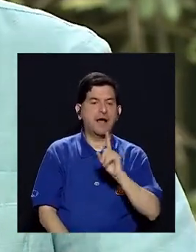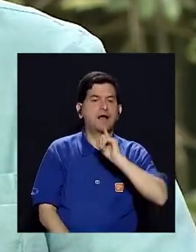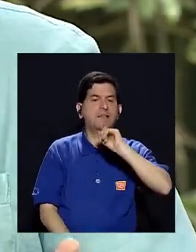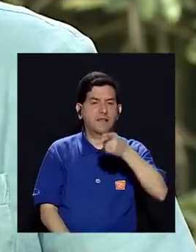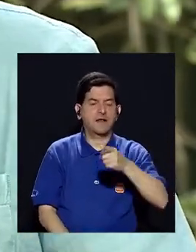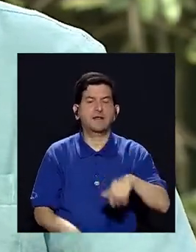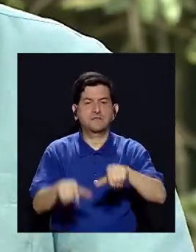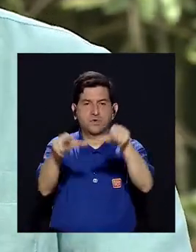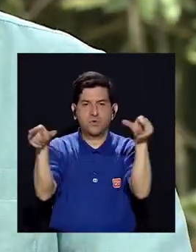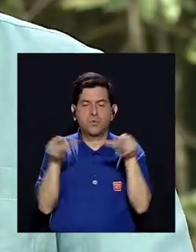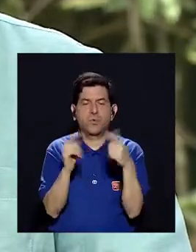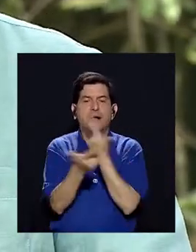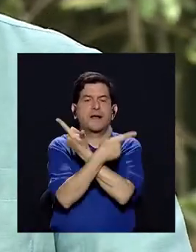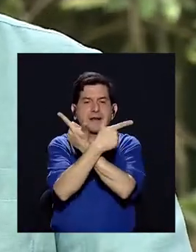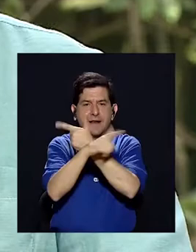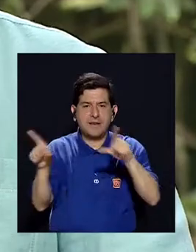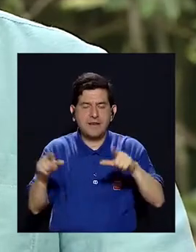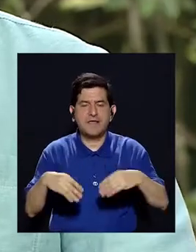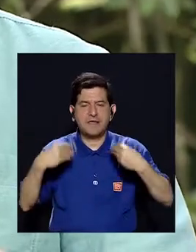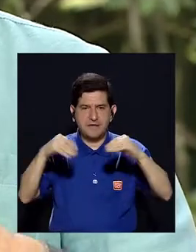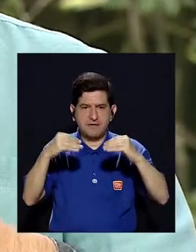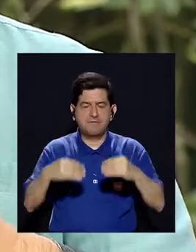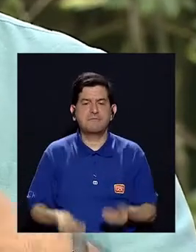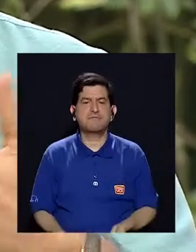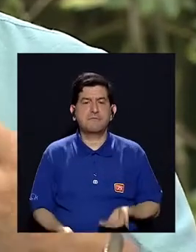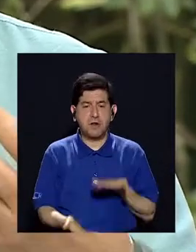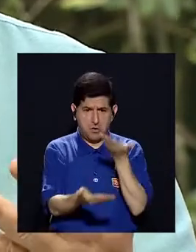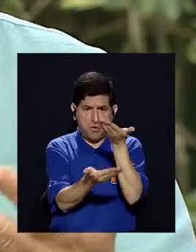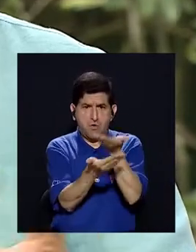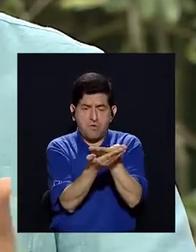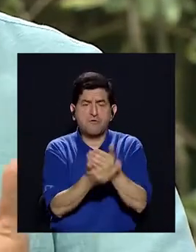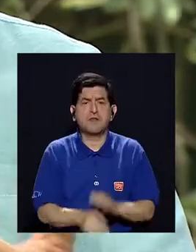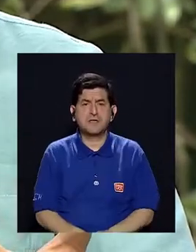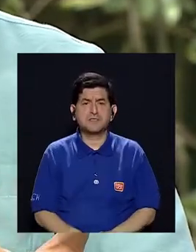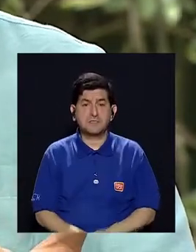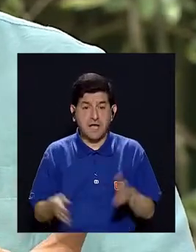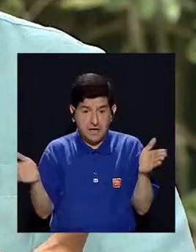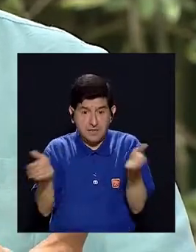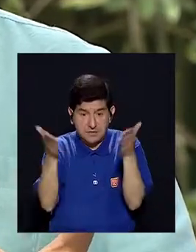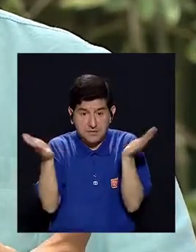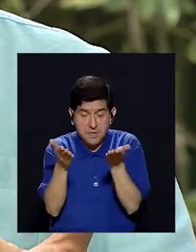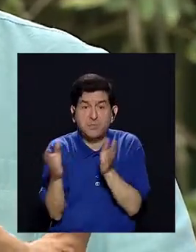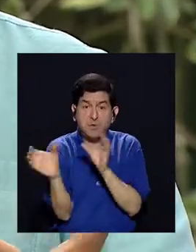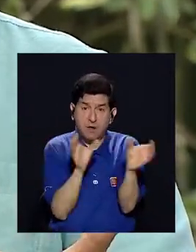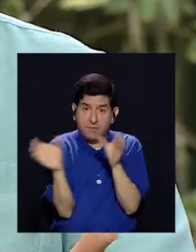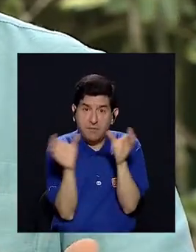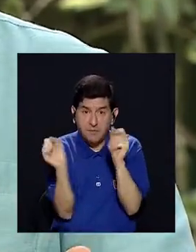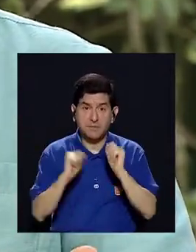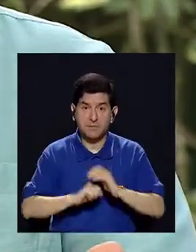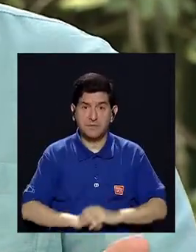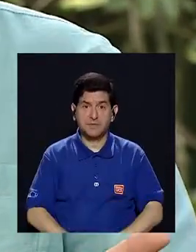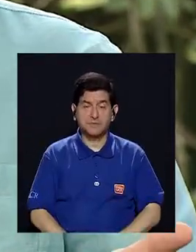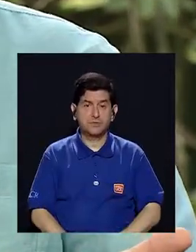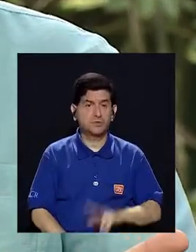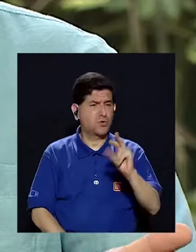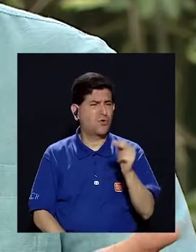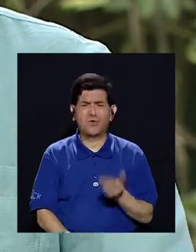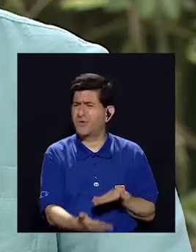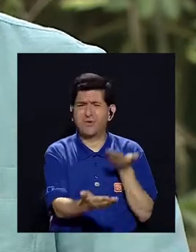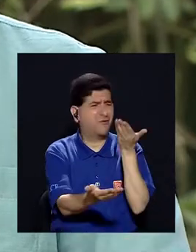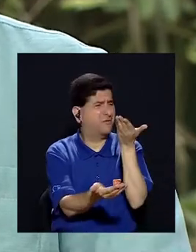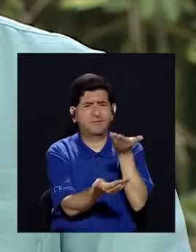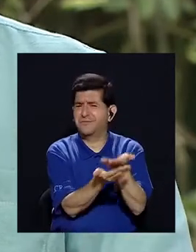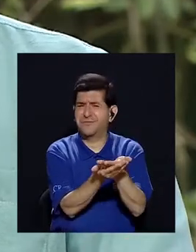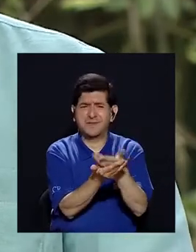se haya declarado zona libre de plástico, que ofrezca ya incentivos a los comercios para que no